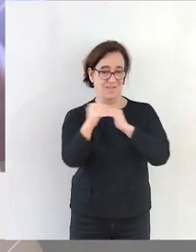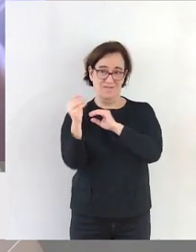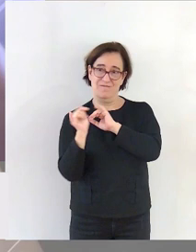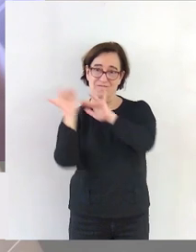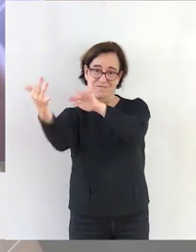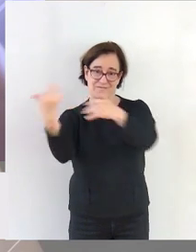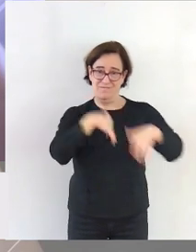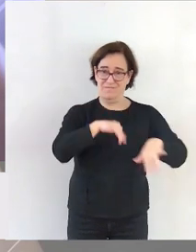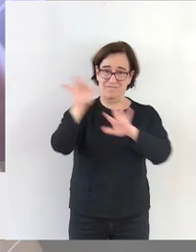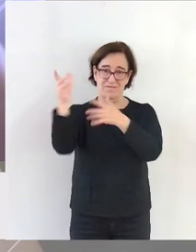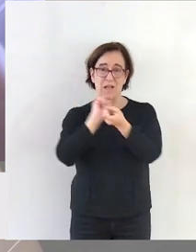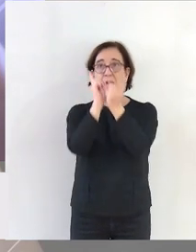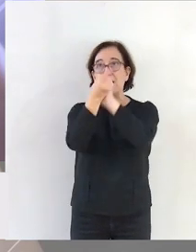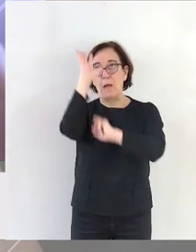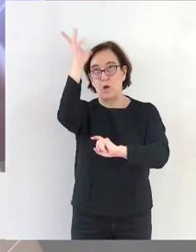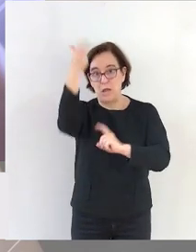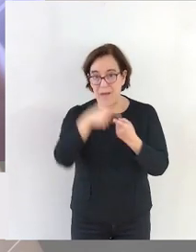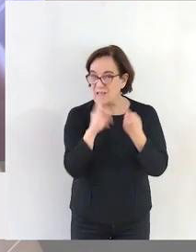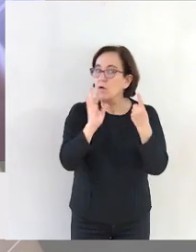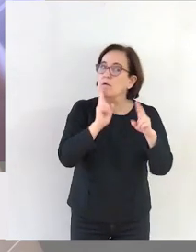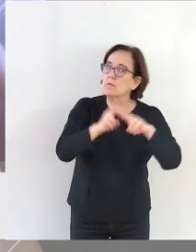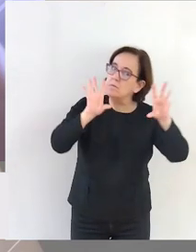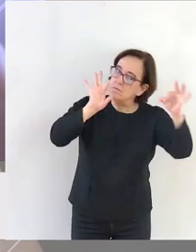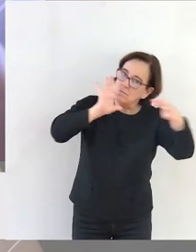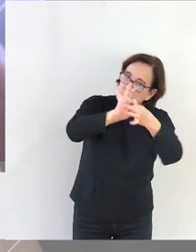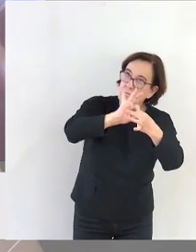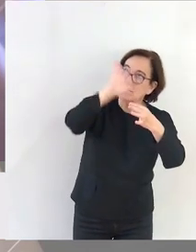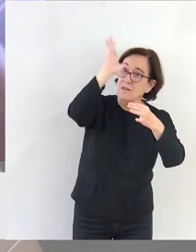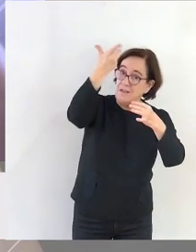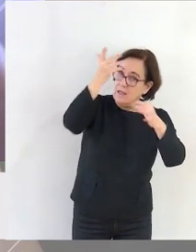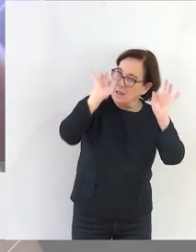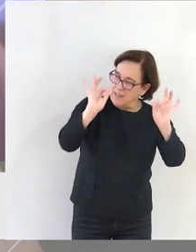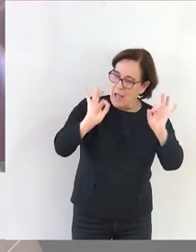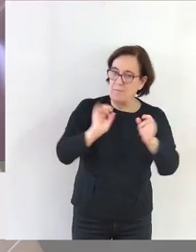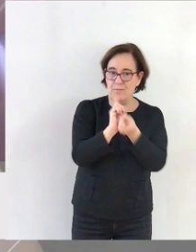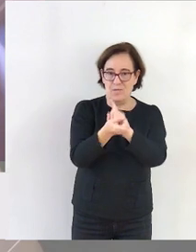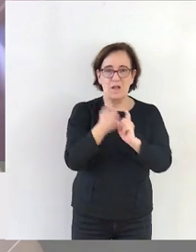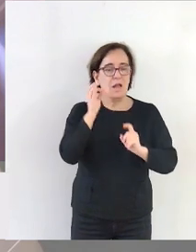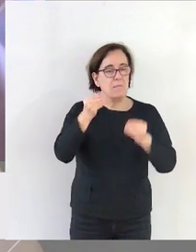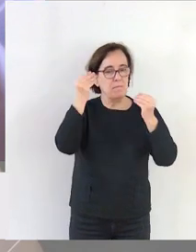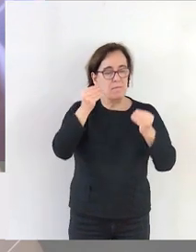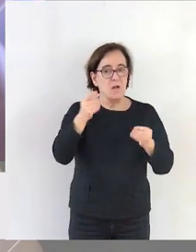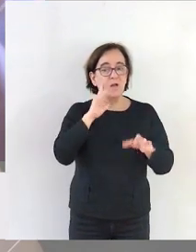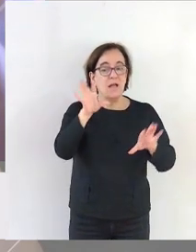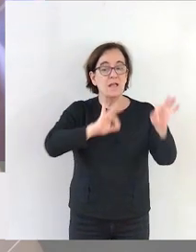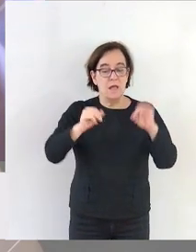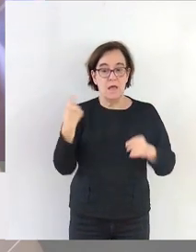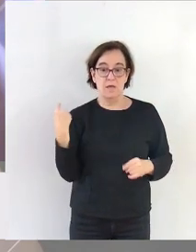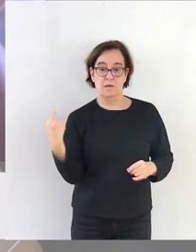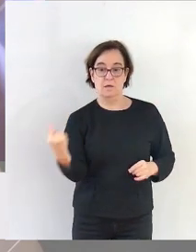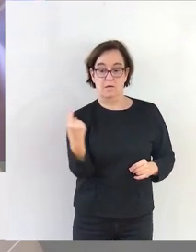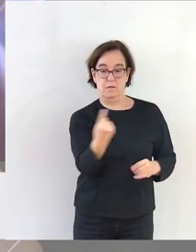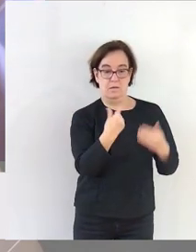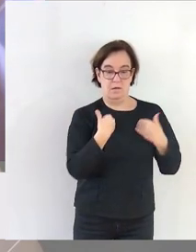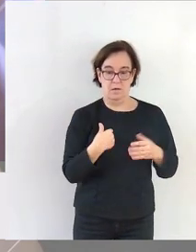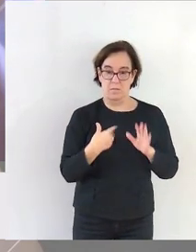cuando hablamos de de cambio climático o de o de estos efectos ambientales y tenemos que tener siempre en cuenta que las decisiones individuales de la gente